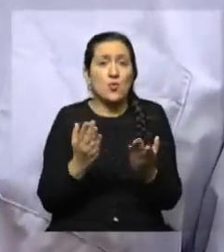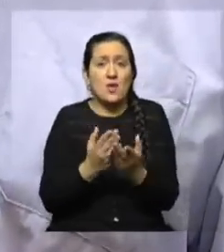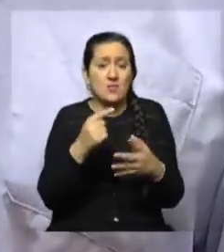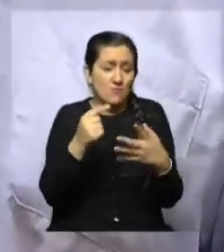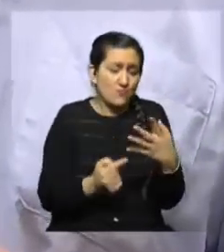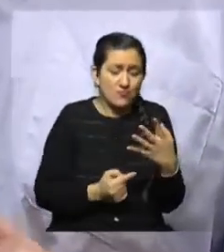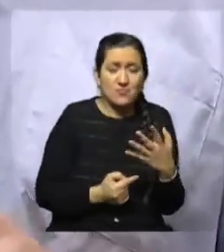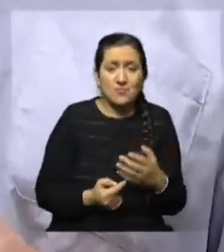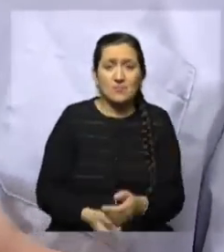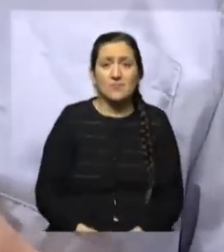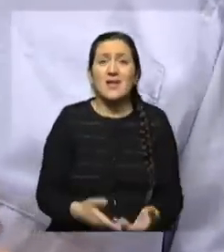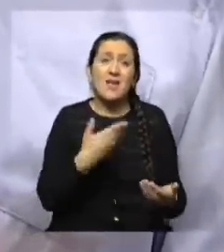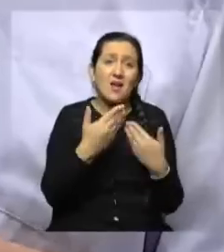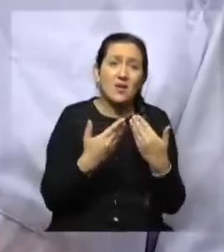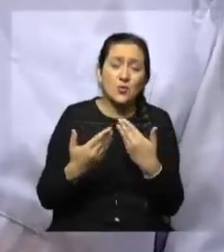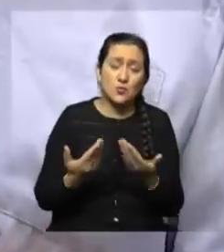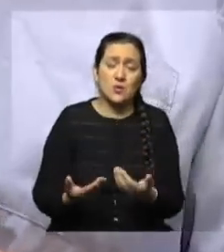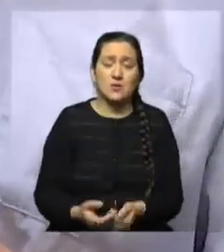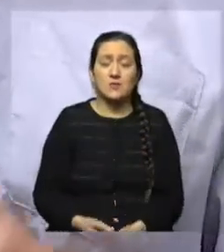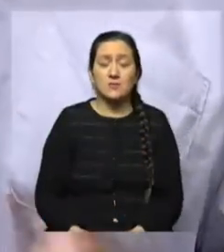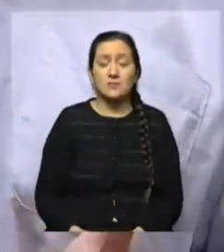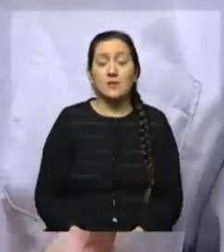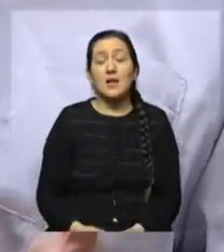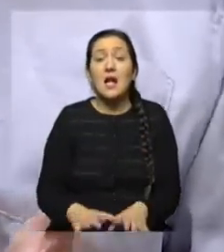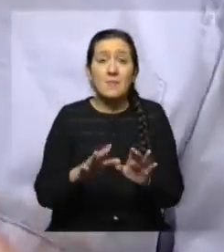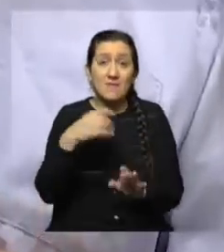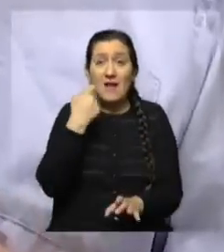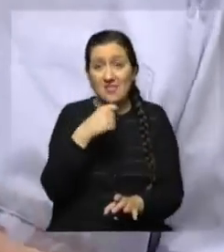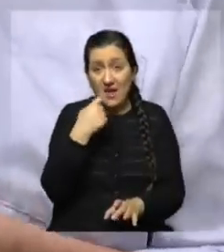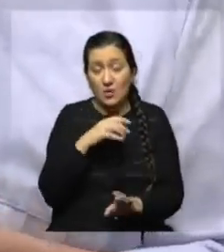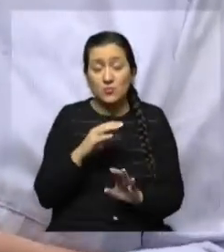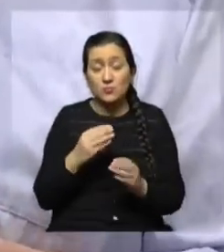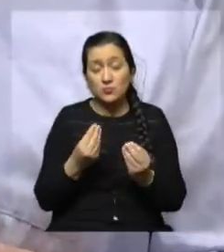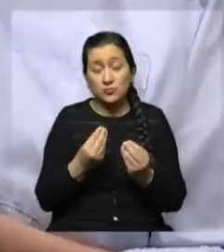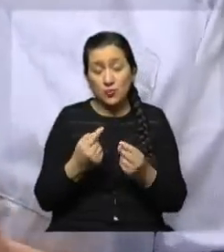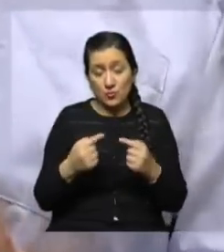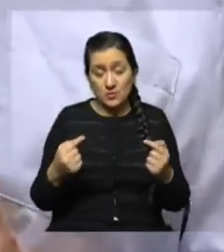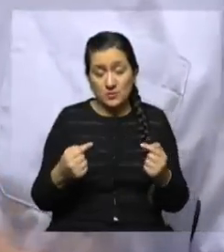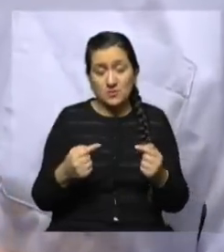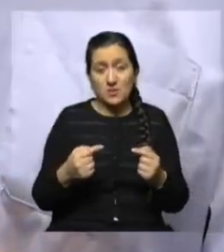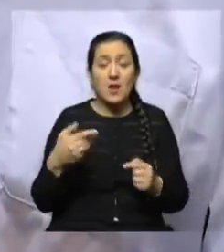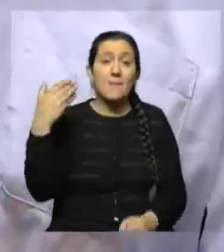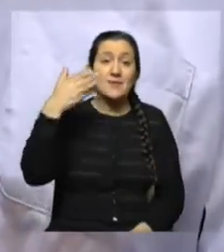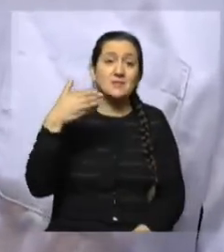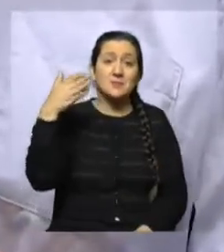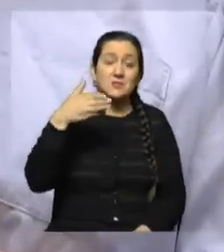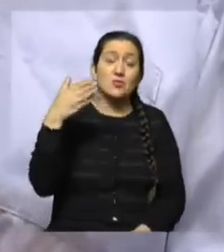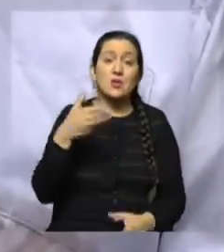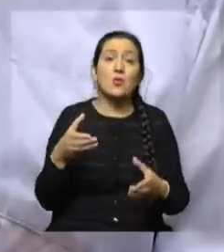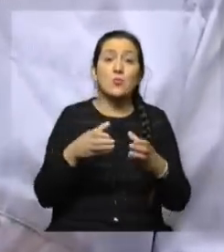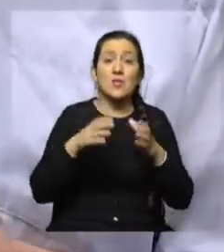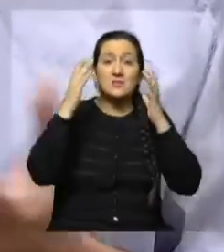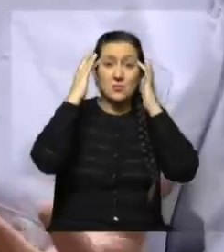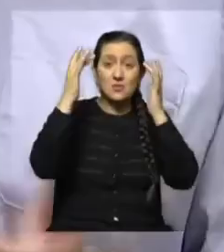este momento es que quizás hemos tenido algunos déficits en ambos sentidos en el sentido de la participación de las comunidades educativas